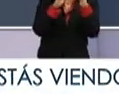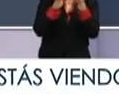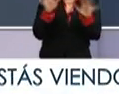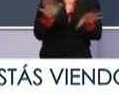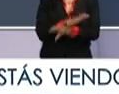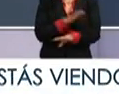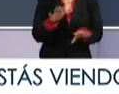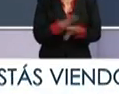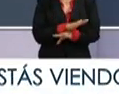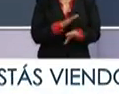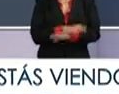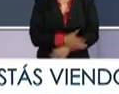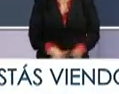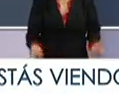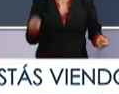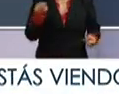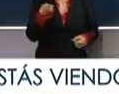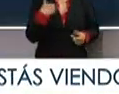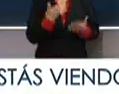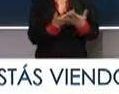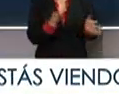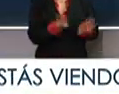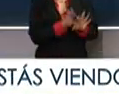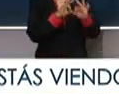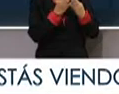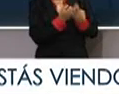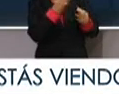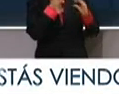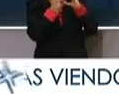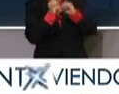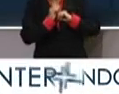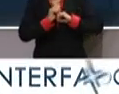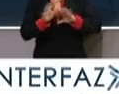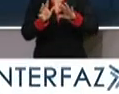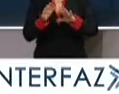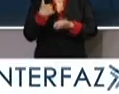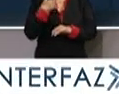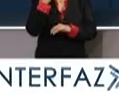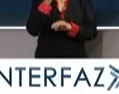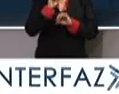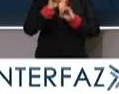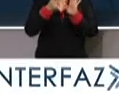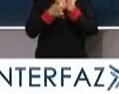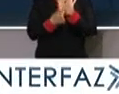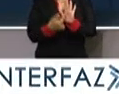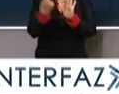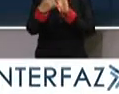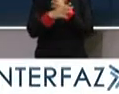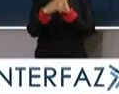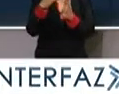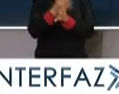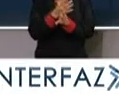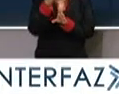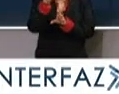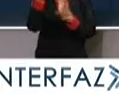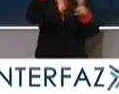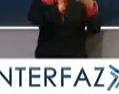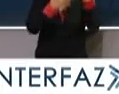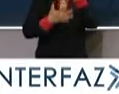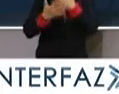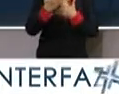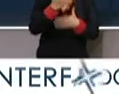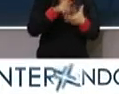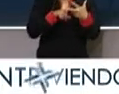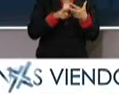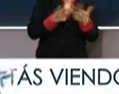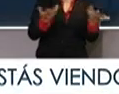debe llevar a generar nuevos modelos de comunicación. Y quisiera dejar muy claro algo, que es la confusión